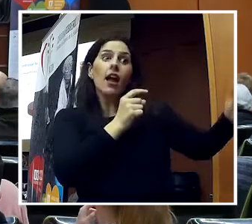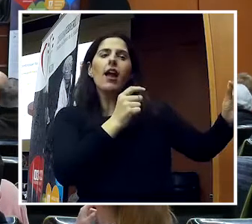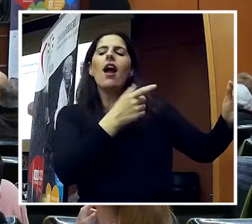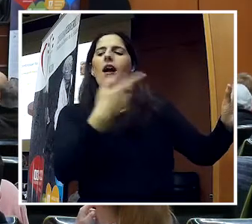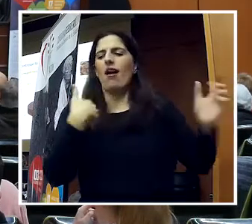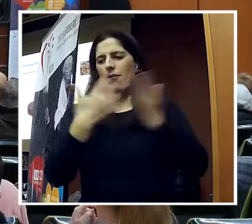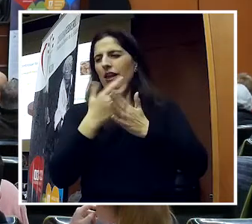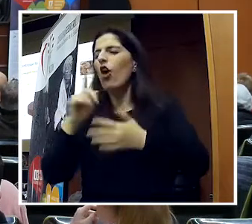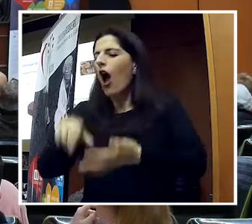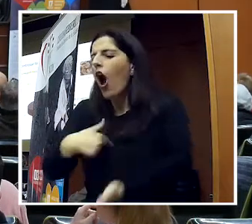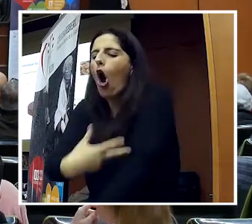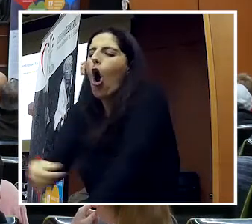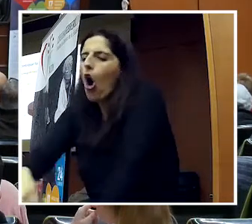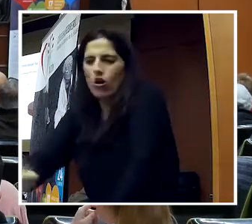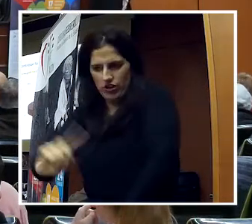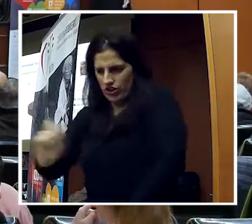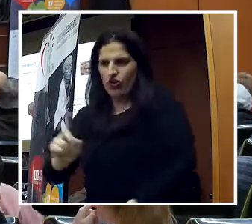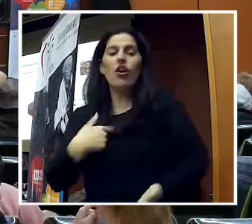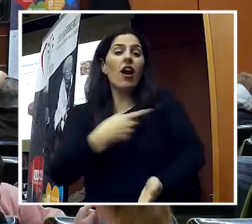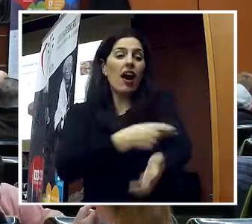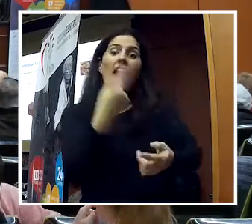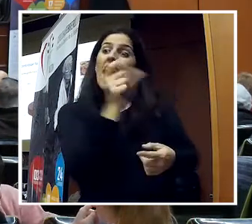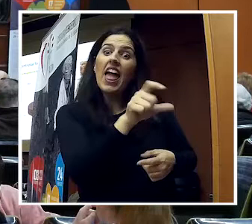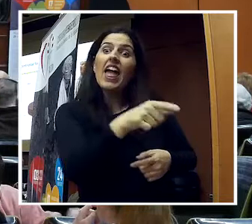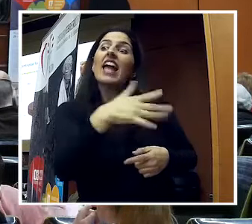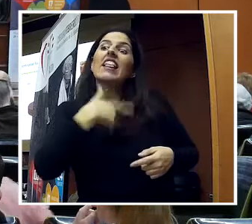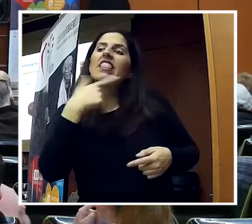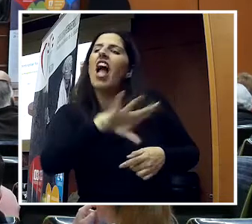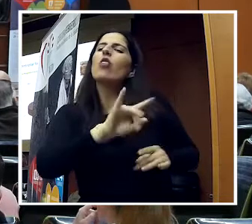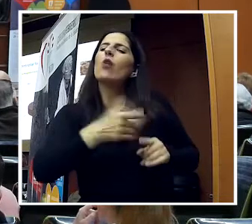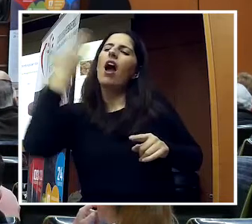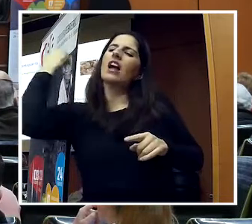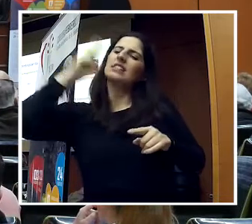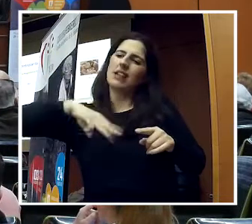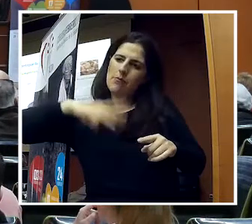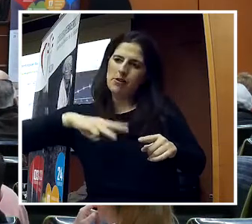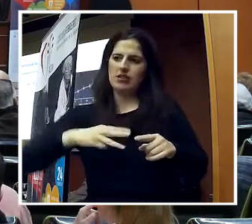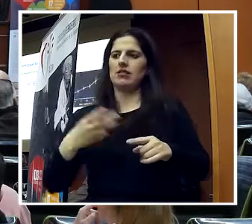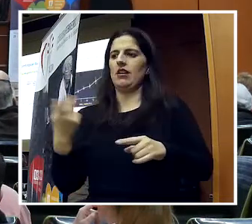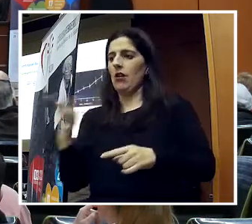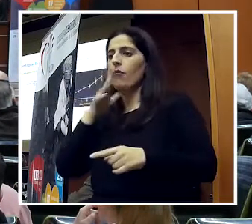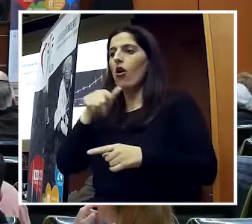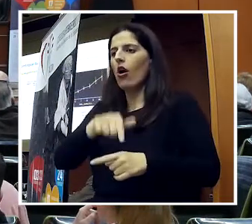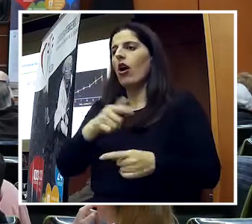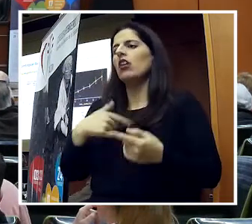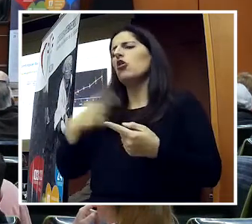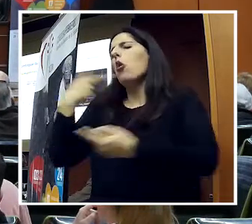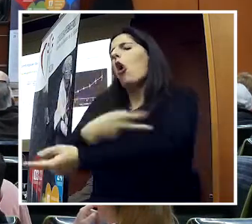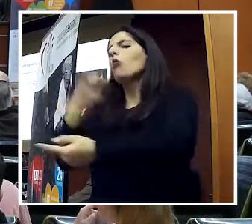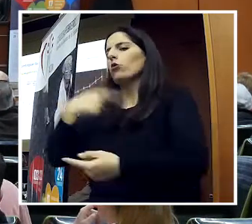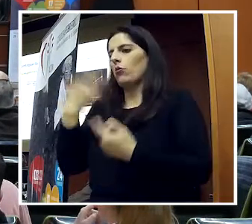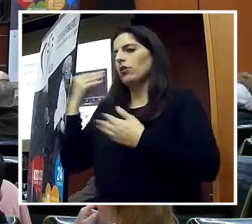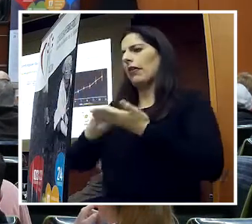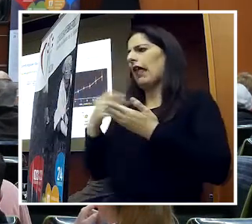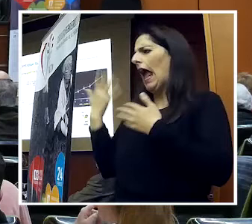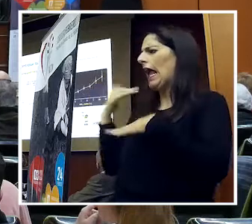esta hemoglobina glicosilada es importante, más allá de que nuestros médicos nos las pidan cuando somos diabéticos? Pues porque se sabe que tanto